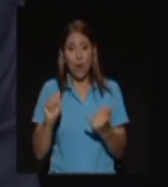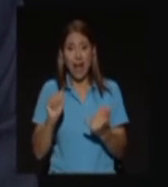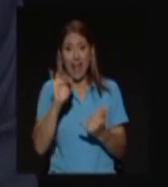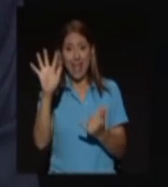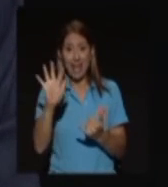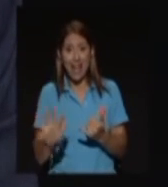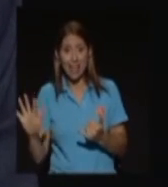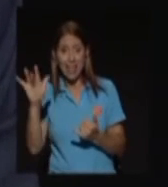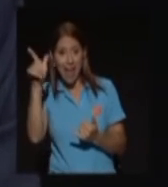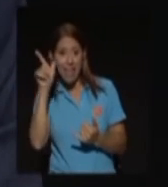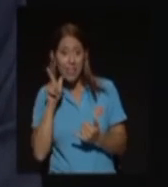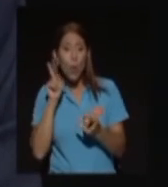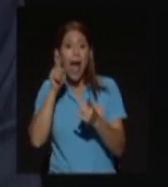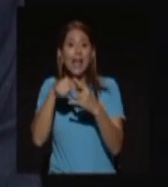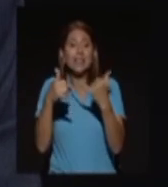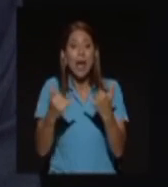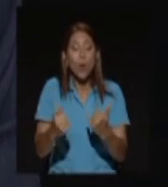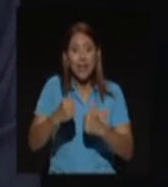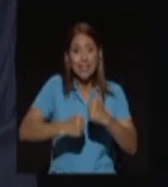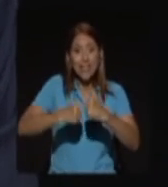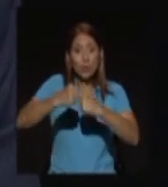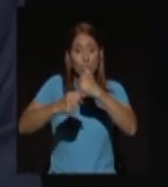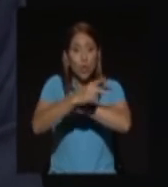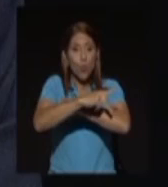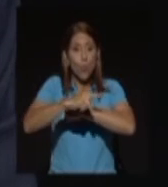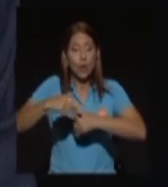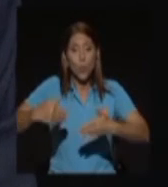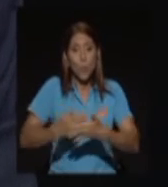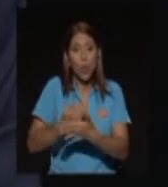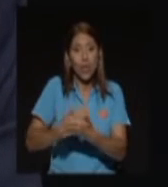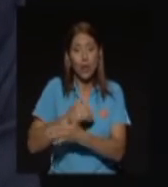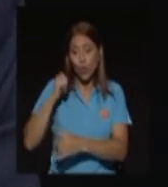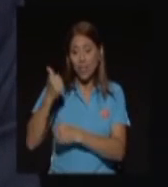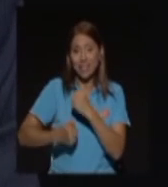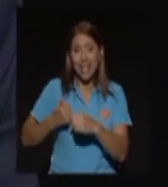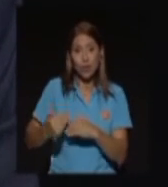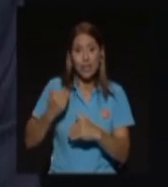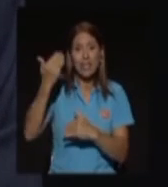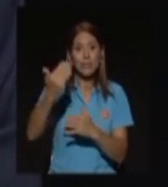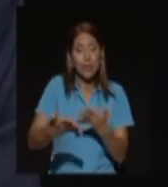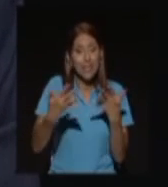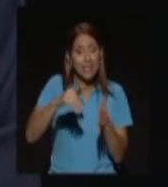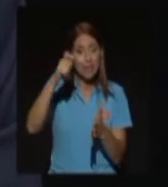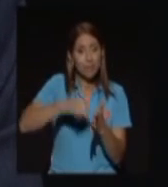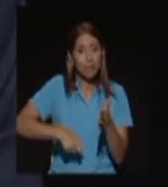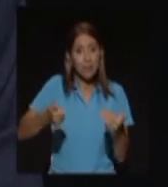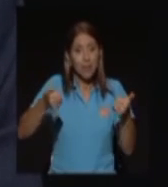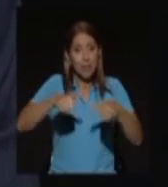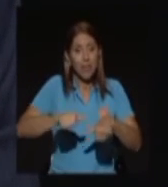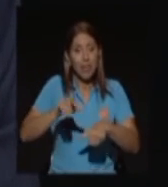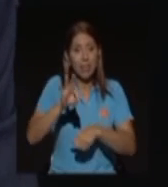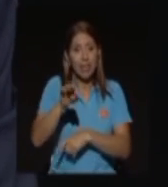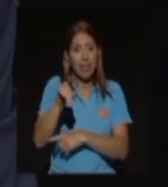construyendo un puerto moderno 10 años después de tener el tratado. Y las